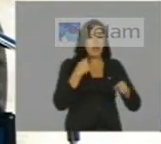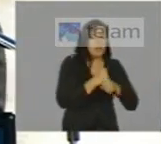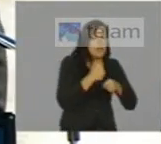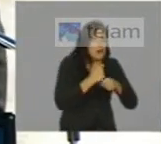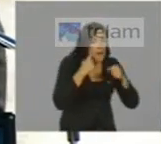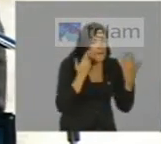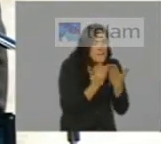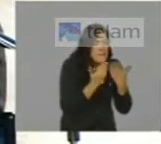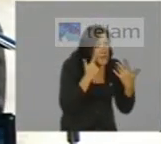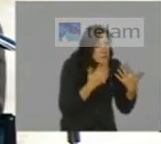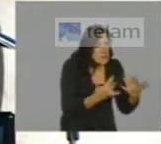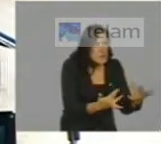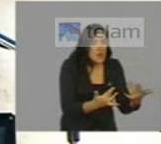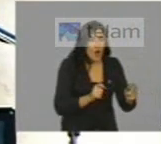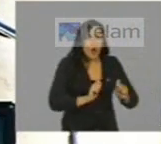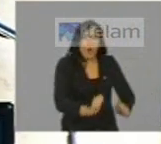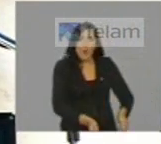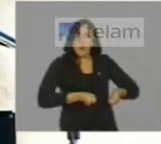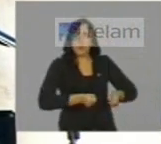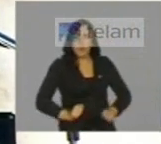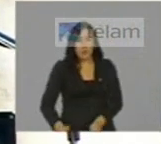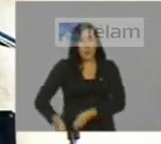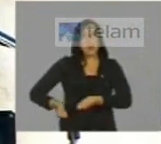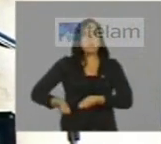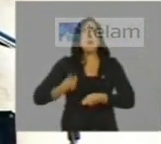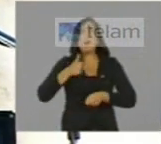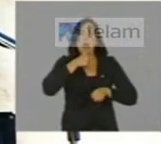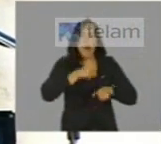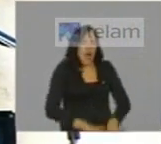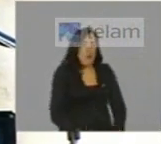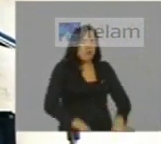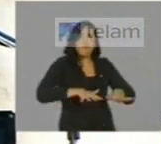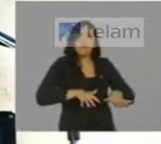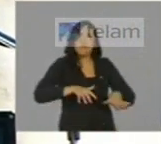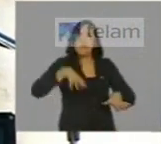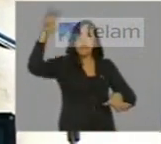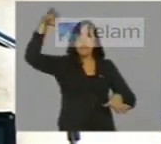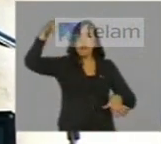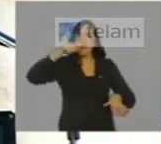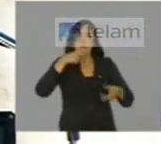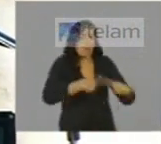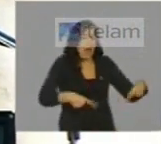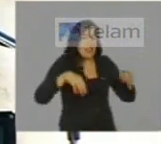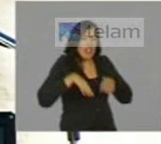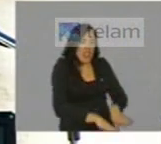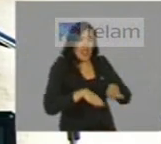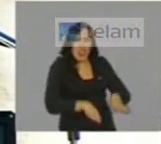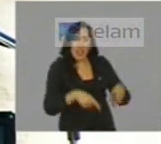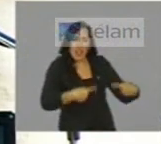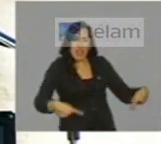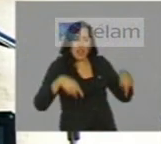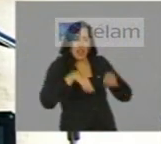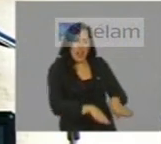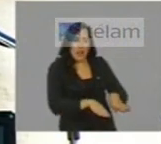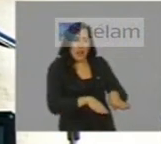trabajar poniéndonos las botas, porque se inundaba el sótano donde teníamos todas las materiales y las maquinarias y teníamos